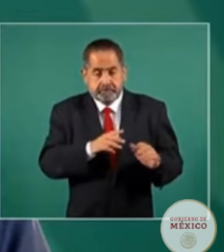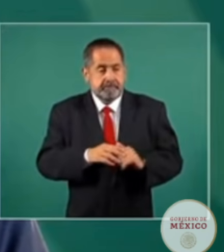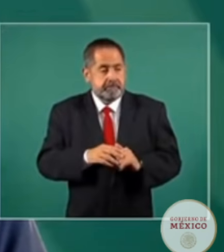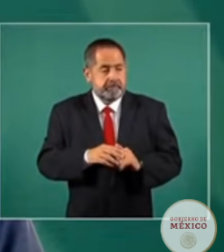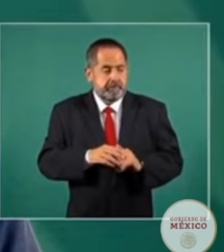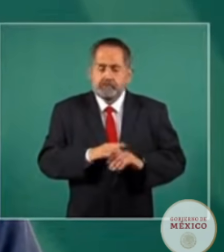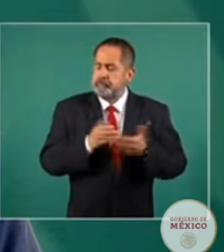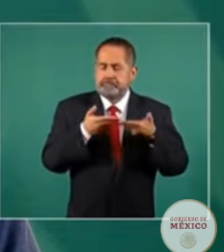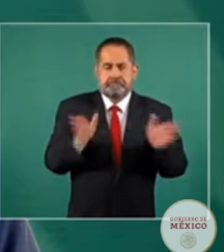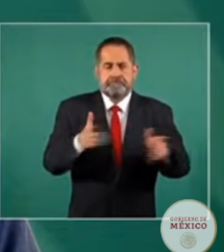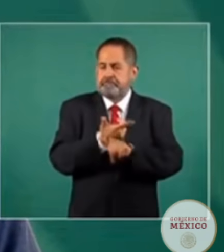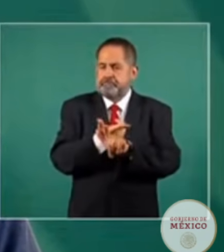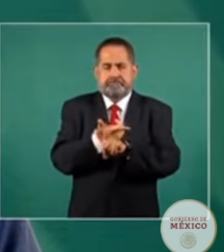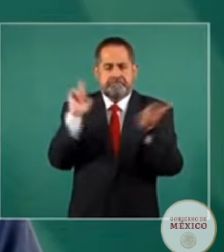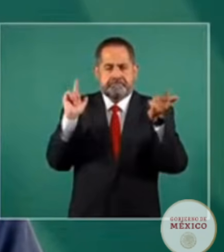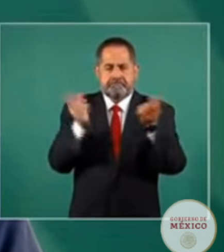van a ser liberados.